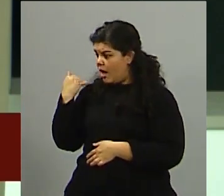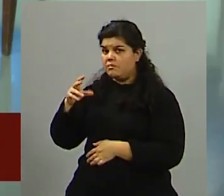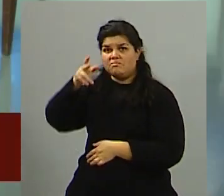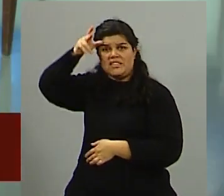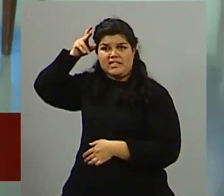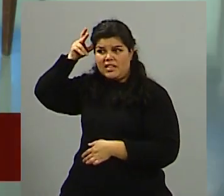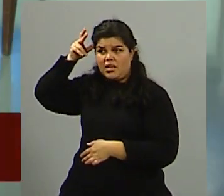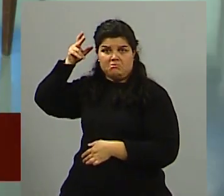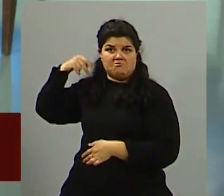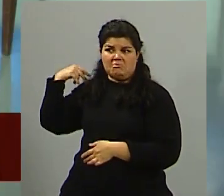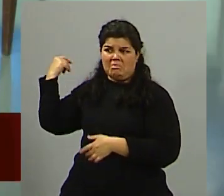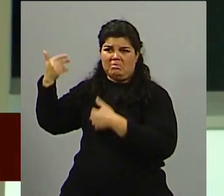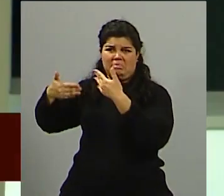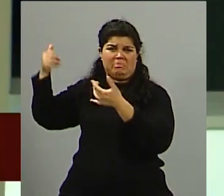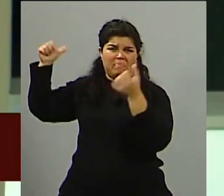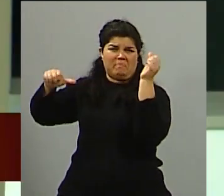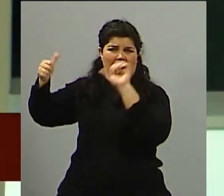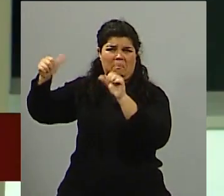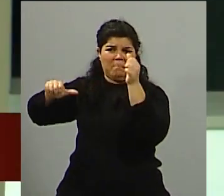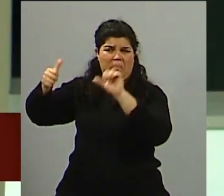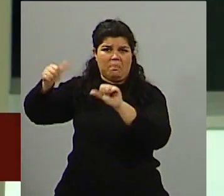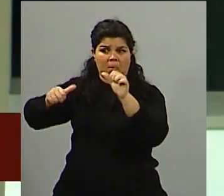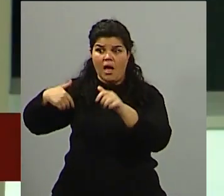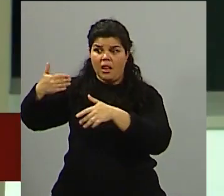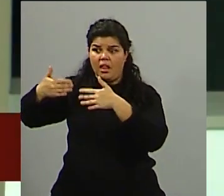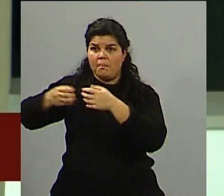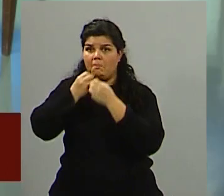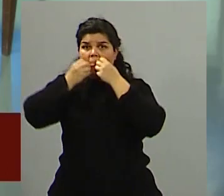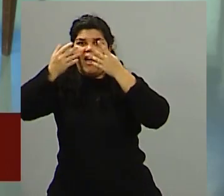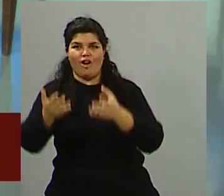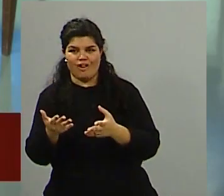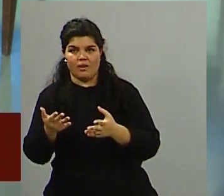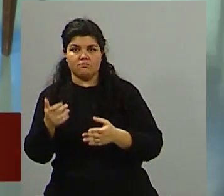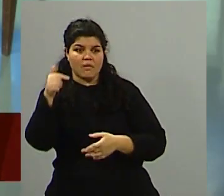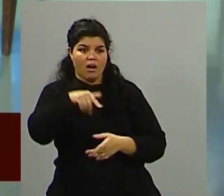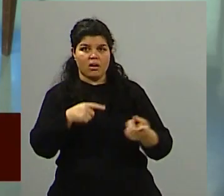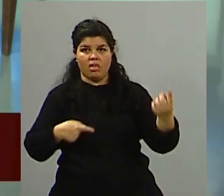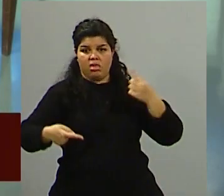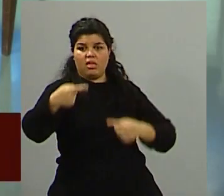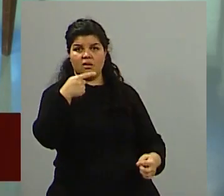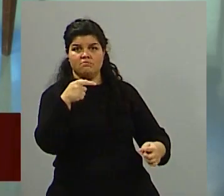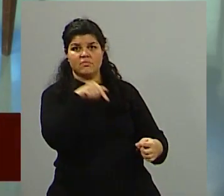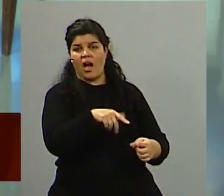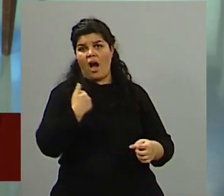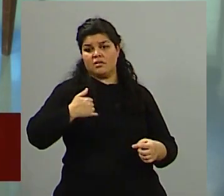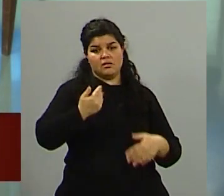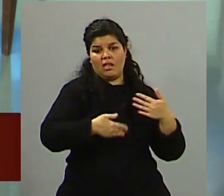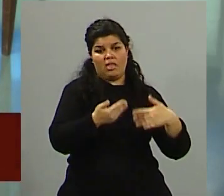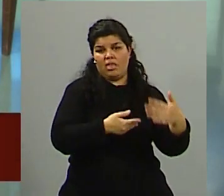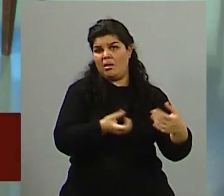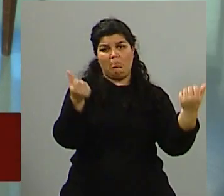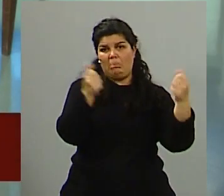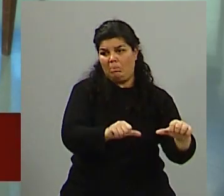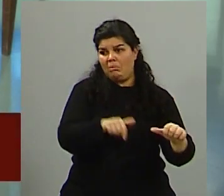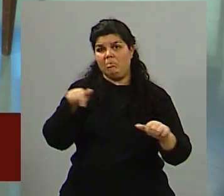países europeos o Estados Unidos mismos, pero bueno, eso ya es otra historia. Tomás, vos sos el especialista. En este año político, ¿vos ves que traigan propuestas